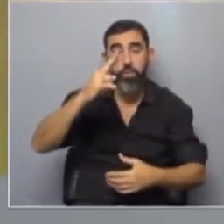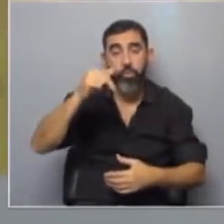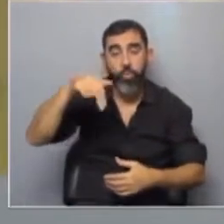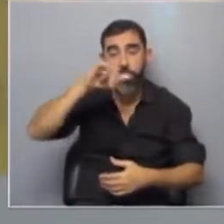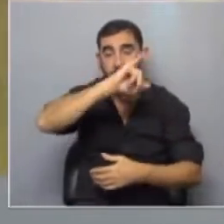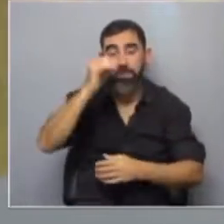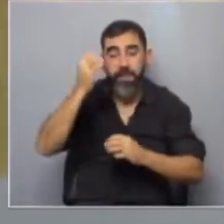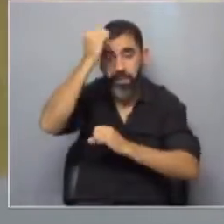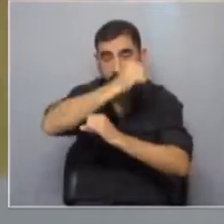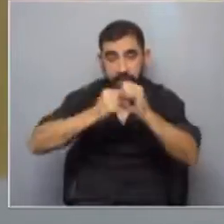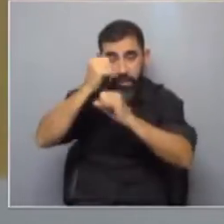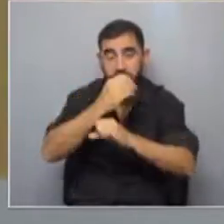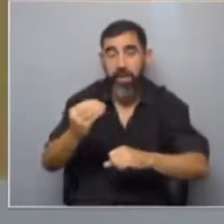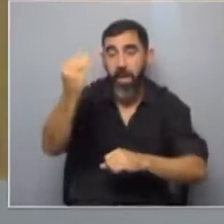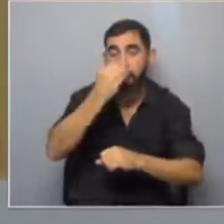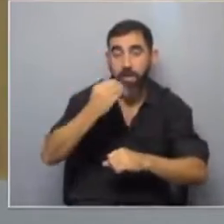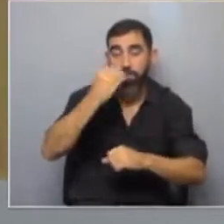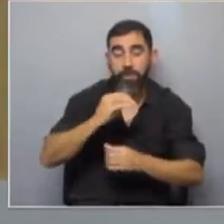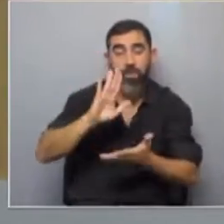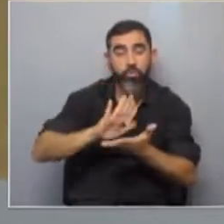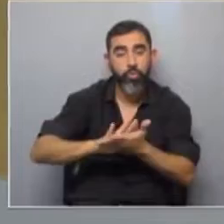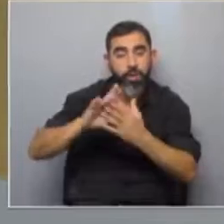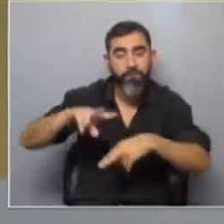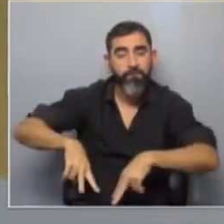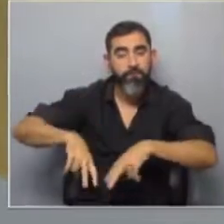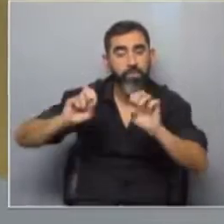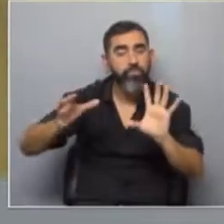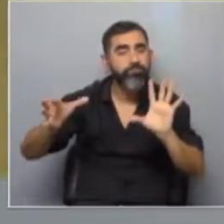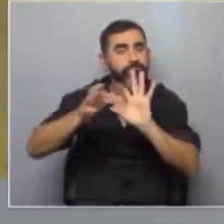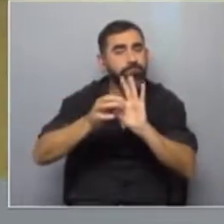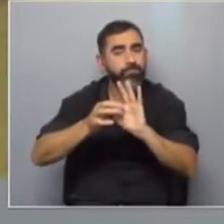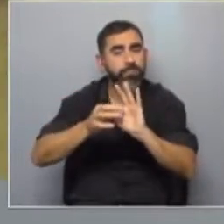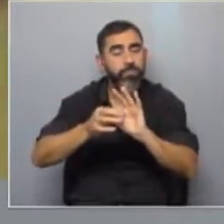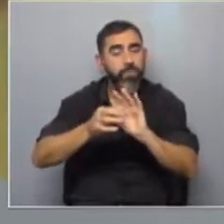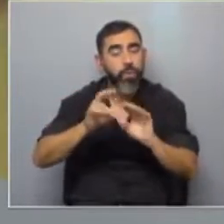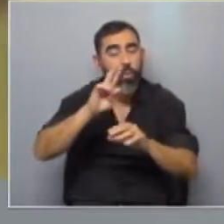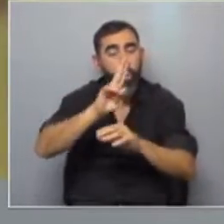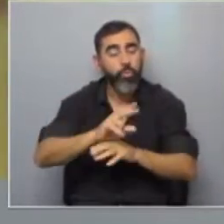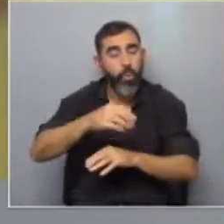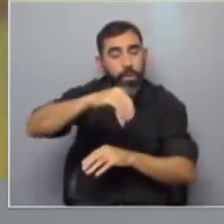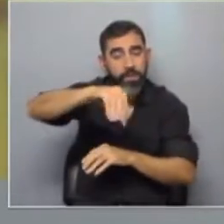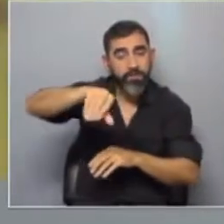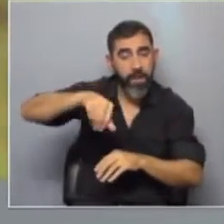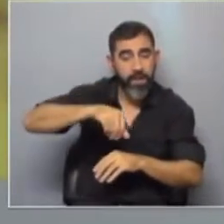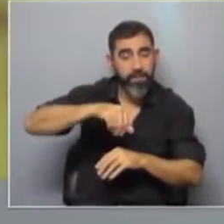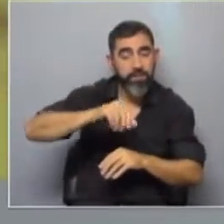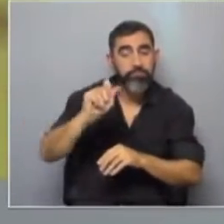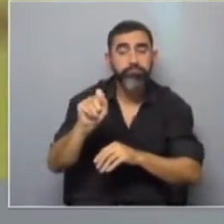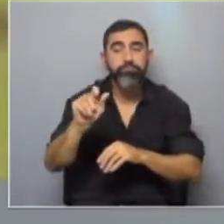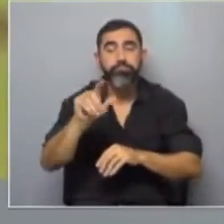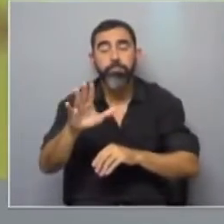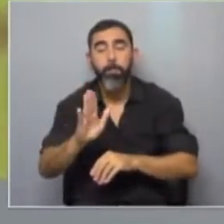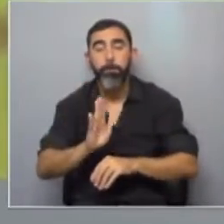ingeniera alimentaria, sobre este estudio que es la vinculación entre un uso discrecional de sal y las